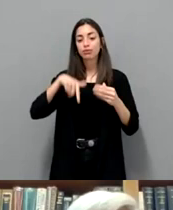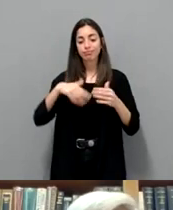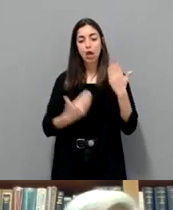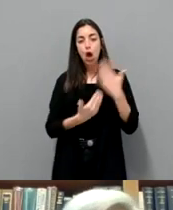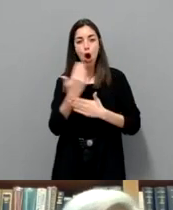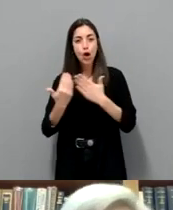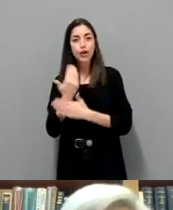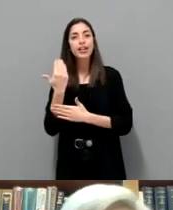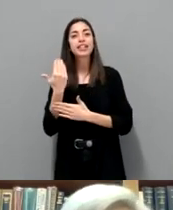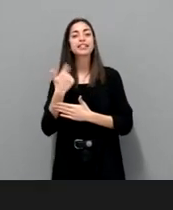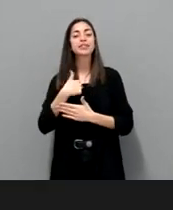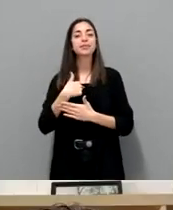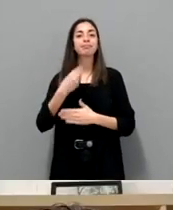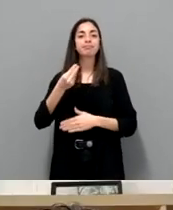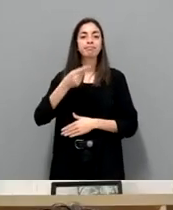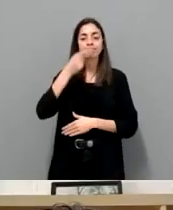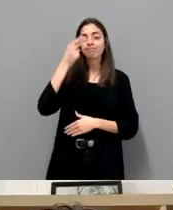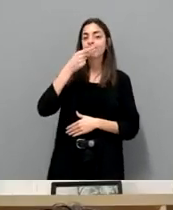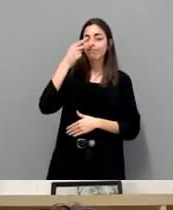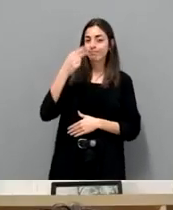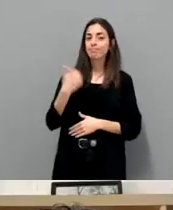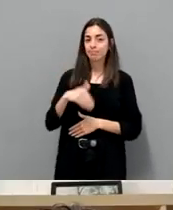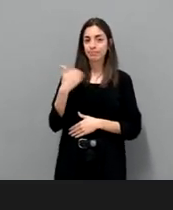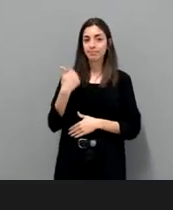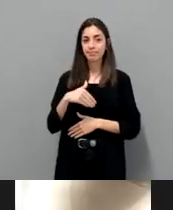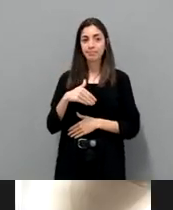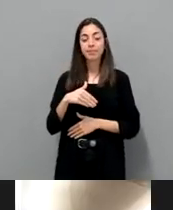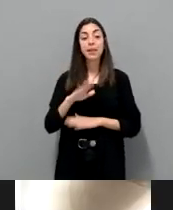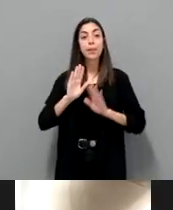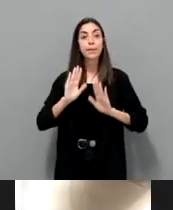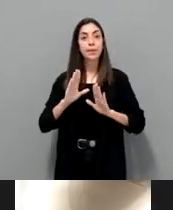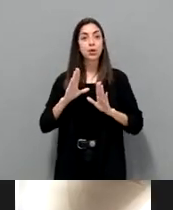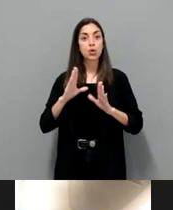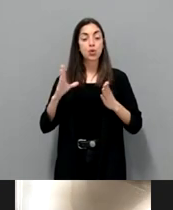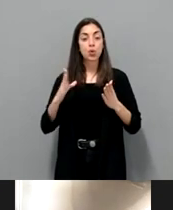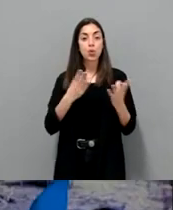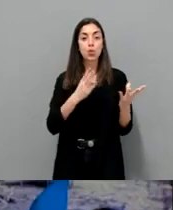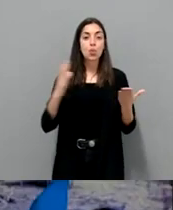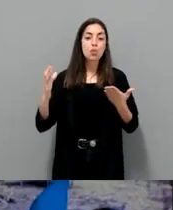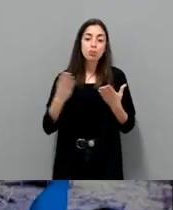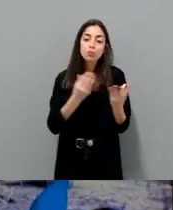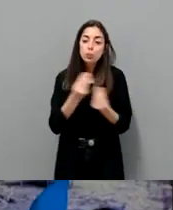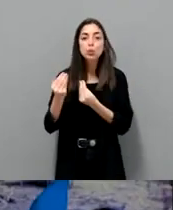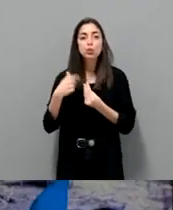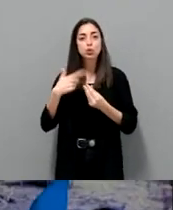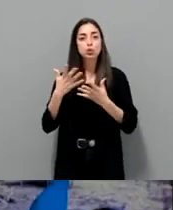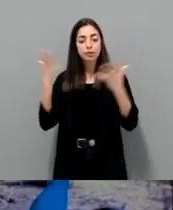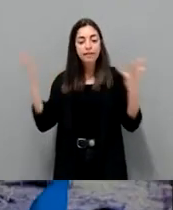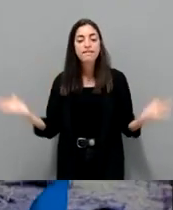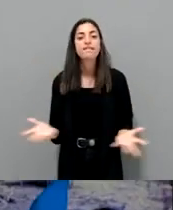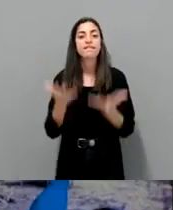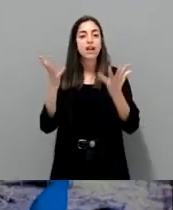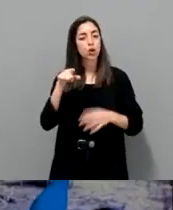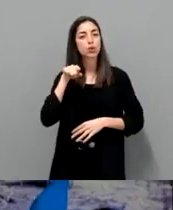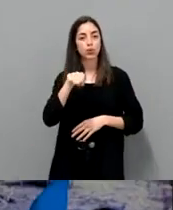decías, es sumamente interesante, pero mucho de ello también eres tú la que has empujado mucho con